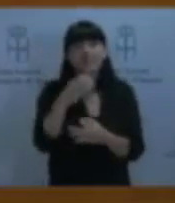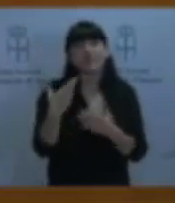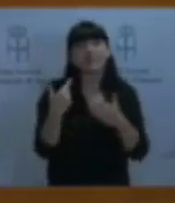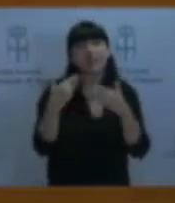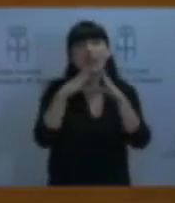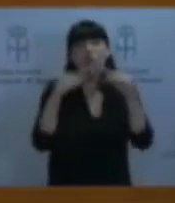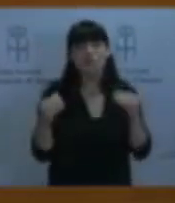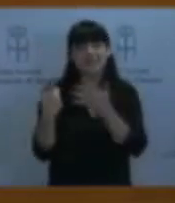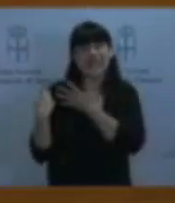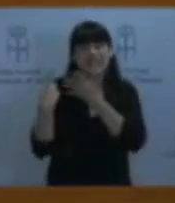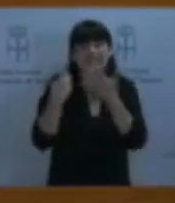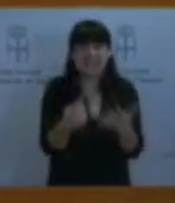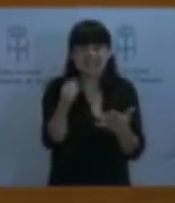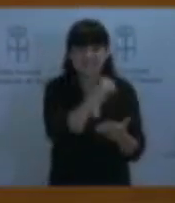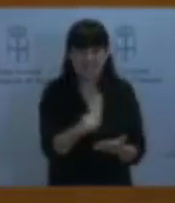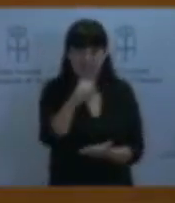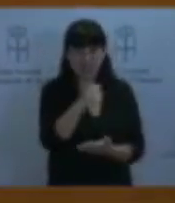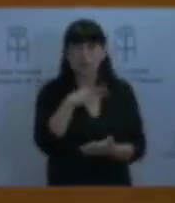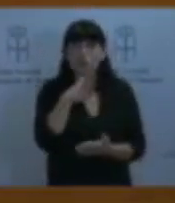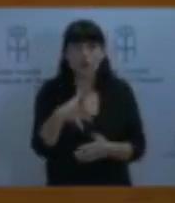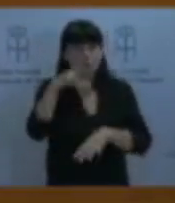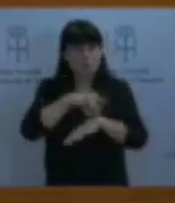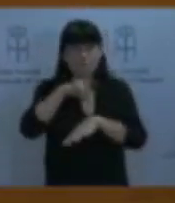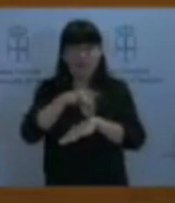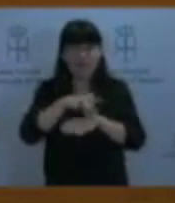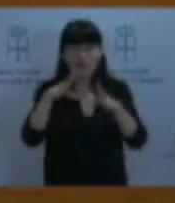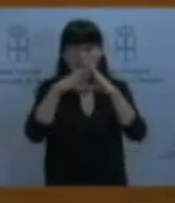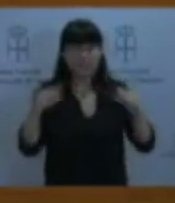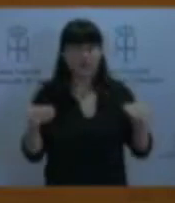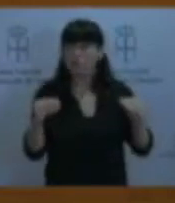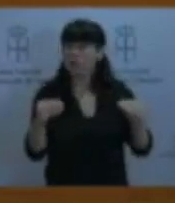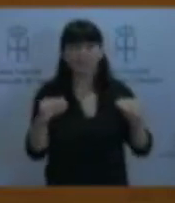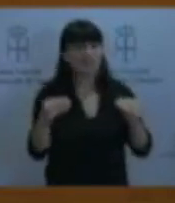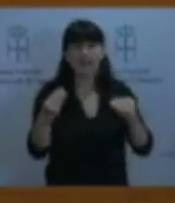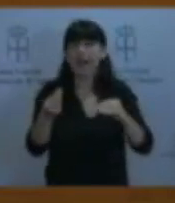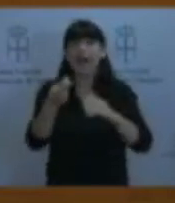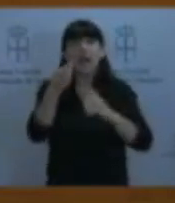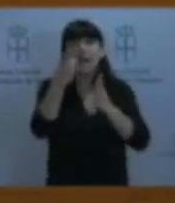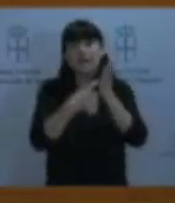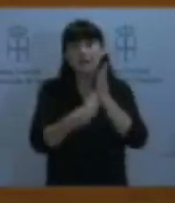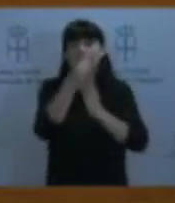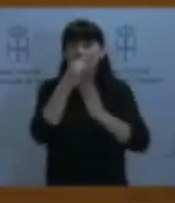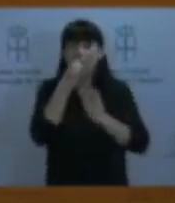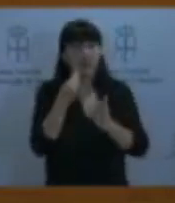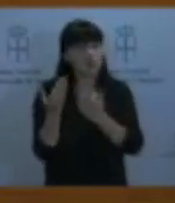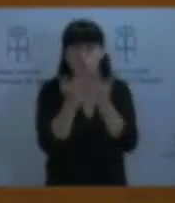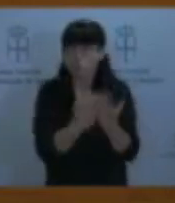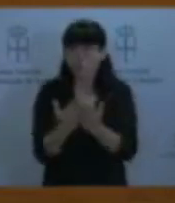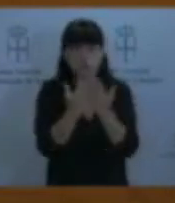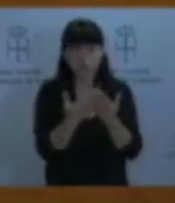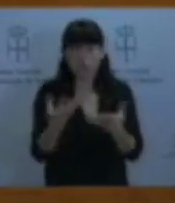profesionales de medicina no estudian prácticamente nada de nutrición y dietética. En el examen del MIR no forma parte de los